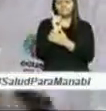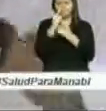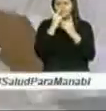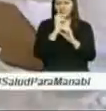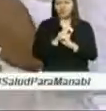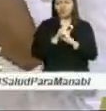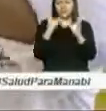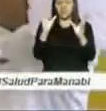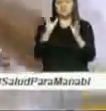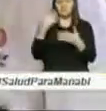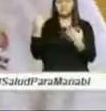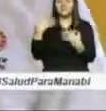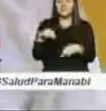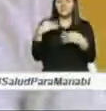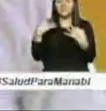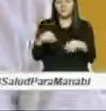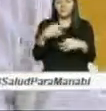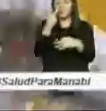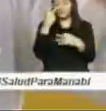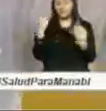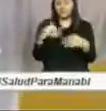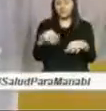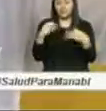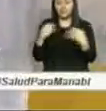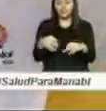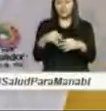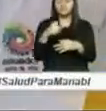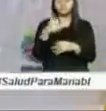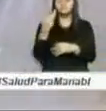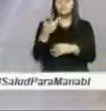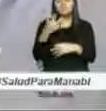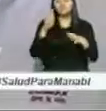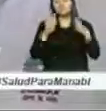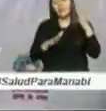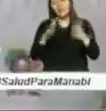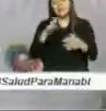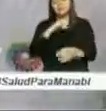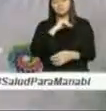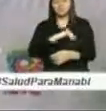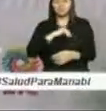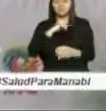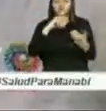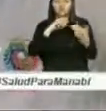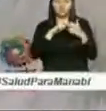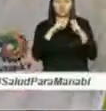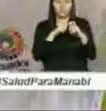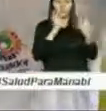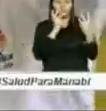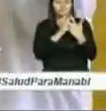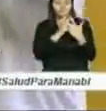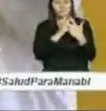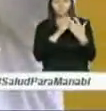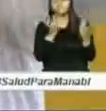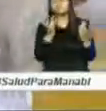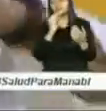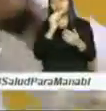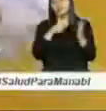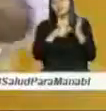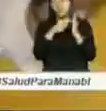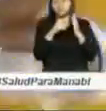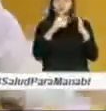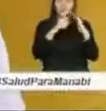es tremendamente sencillo, transparente, tal vez sí hay complicaciones a nivel municipal, por tasa, por impuestos por aquí y por